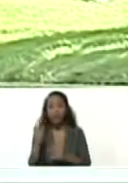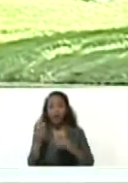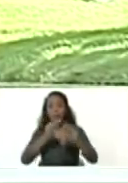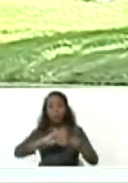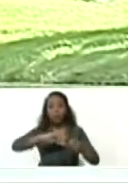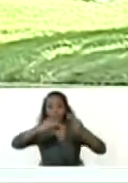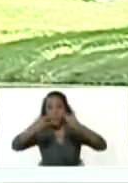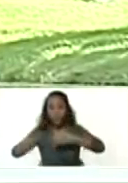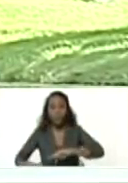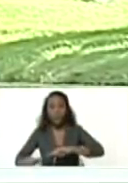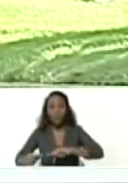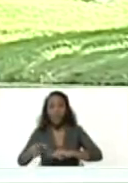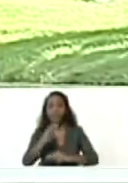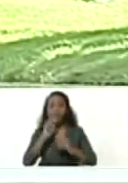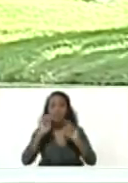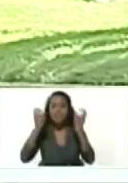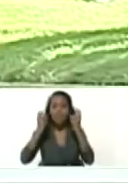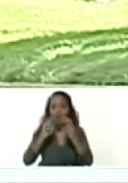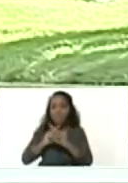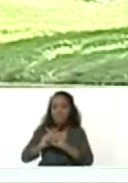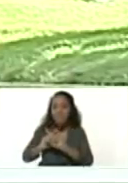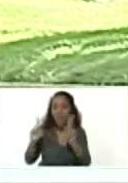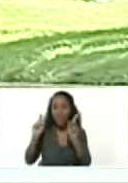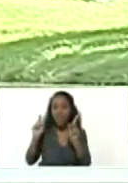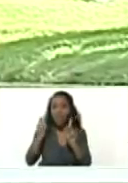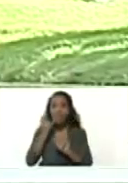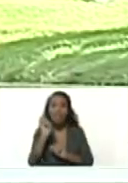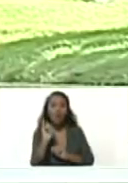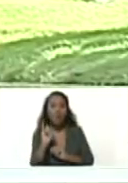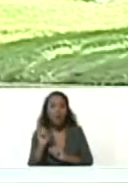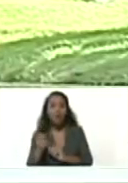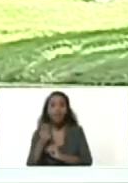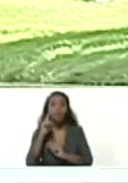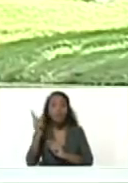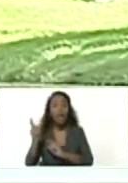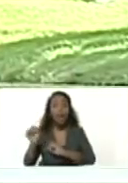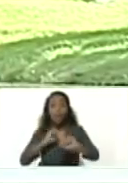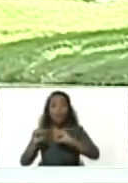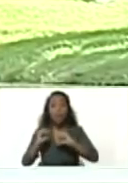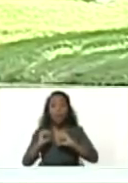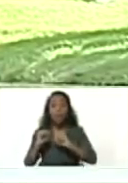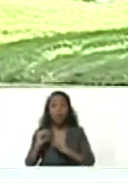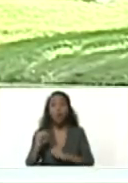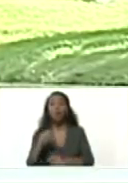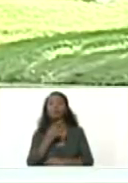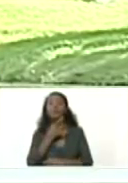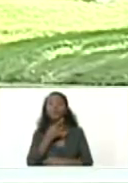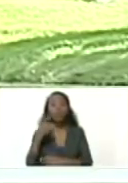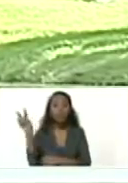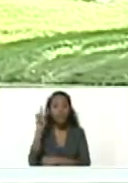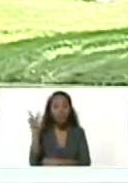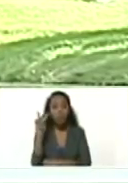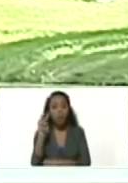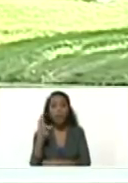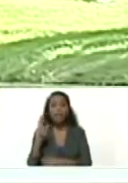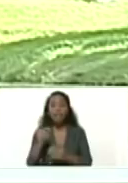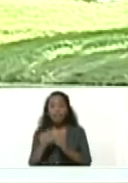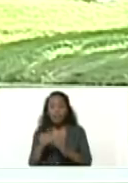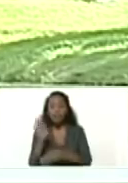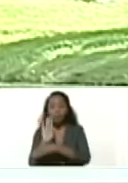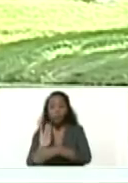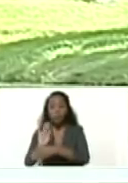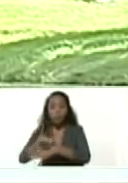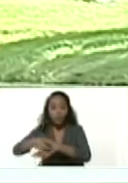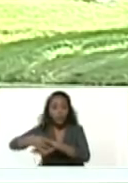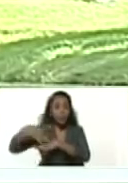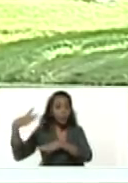en hebreo y griego del Movimiento Cristiano Evangélico por Venezuela, las Sagradas Escrituras. Además le hacen